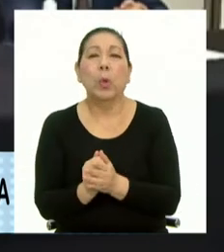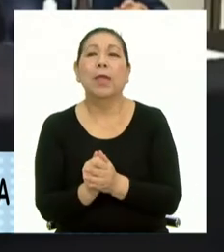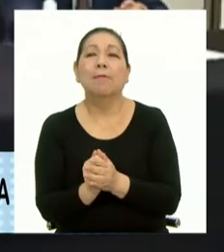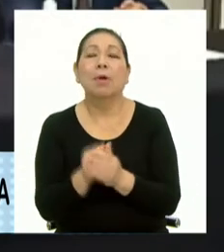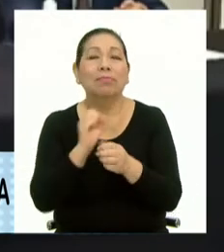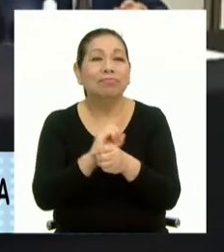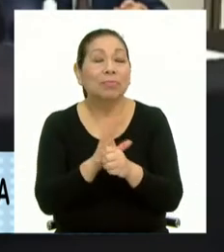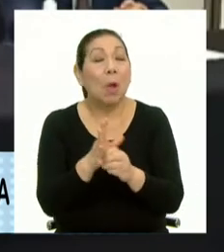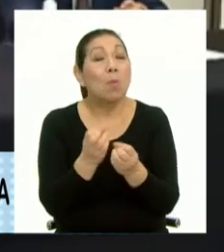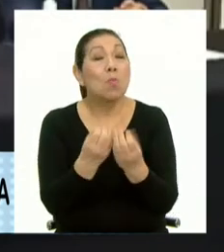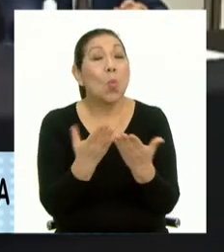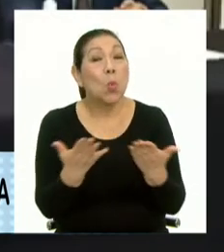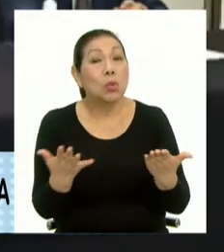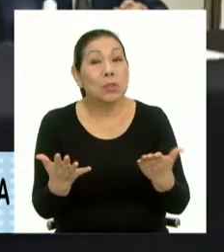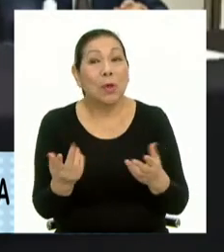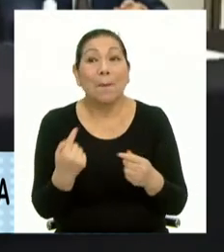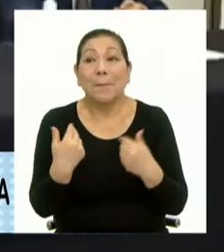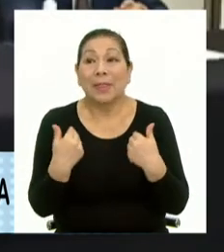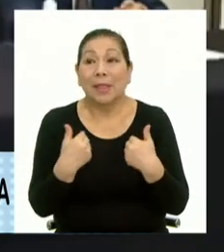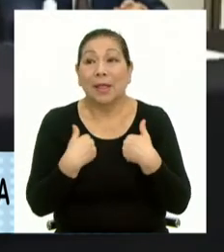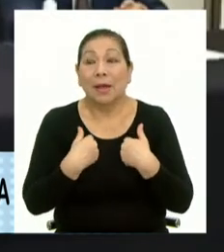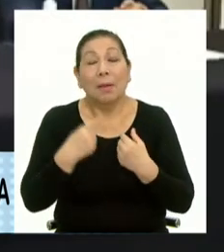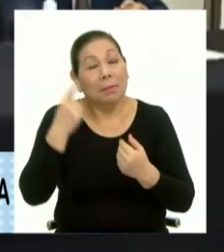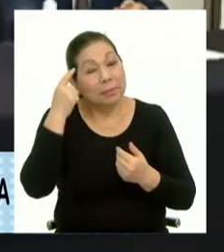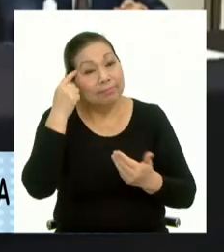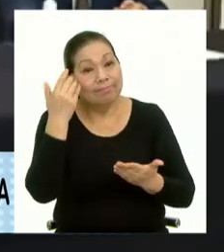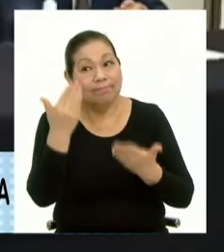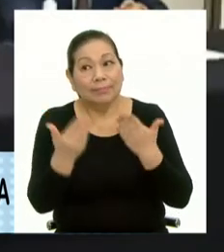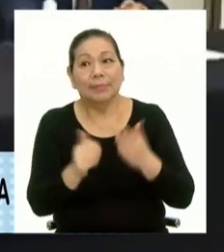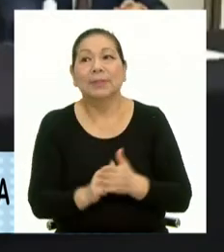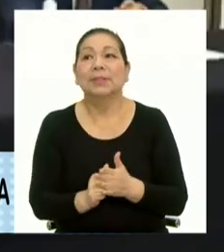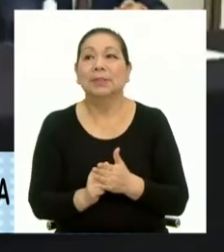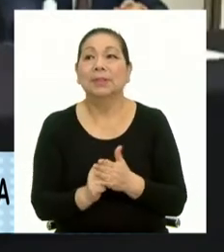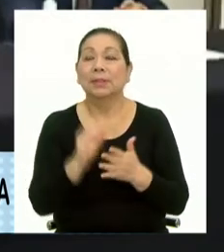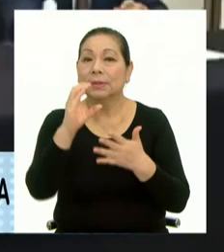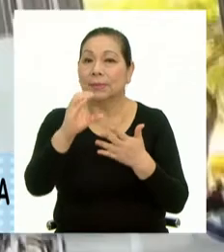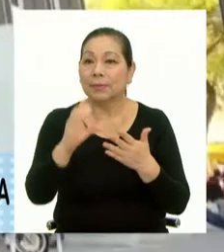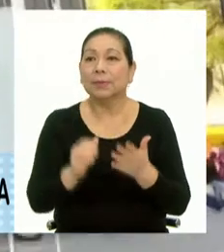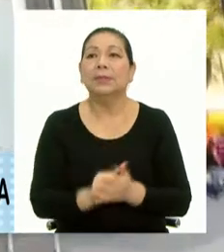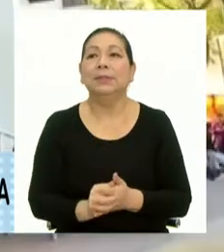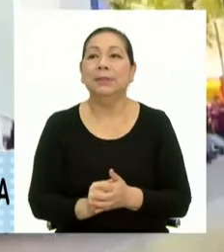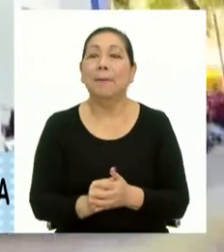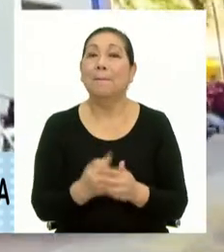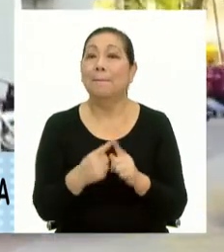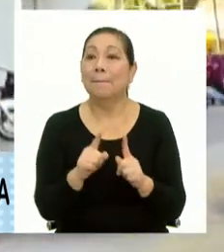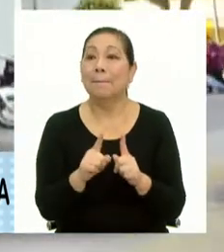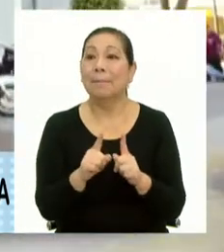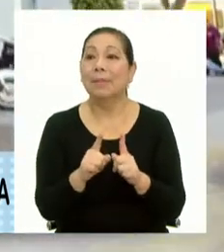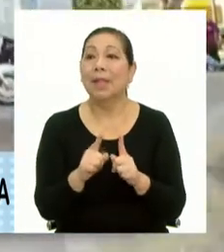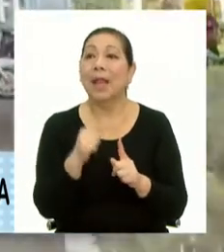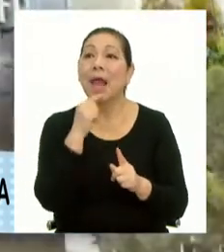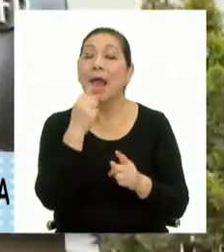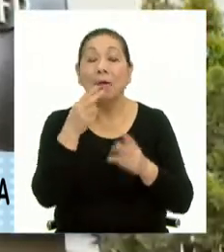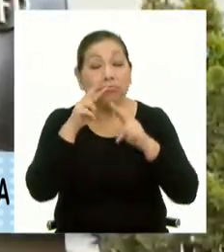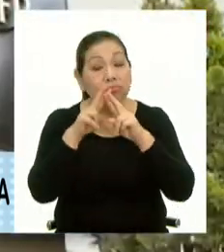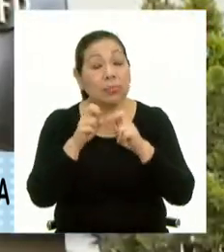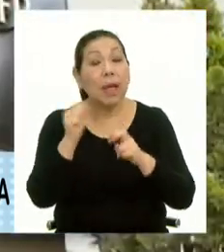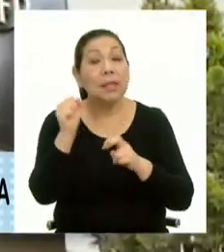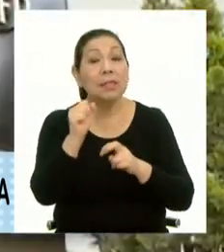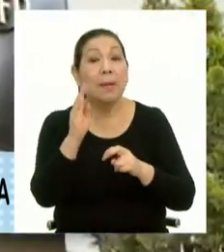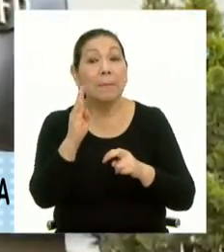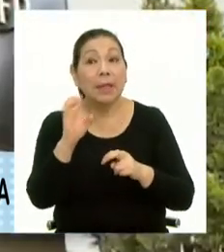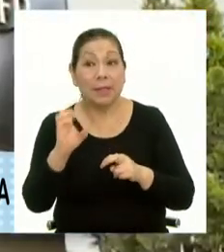pandemia, muchas de las cuales tienen presumiblemente carácter delictivo. La SBS iniciará la devolución